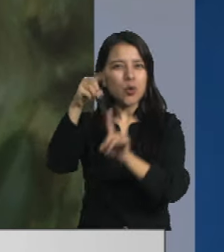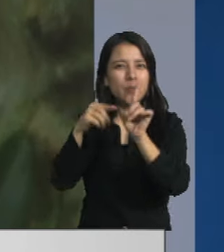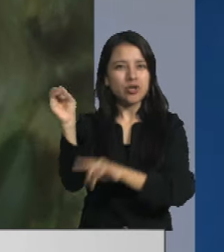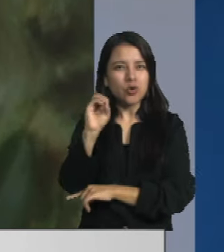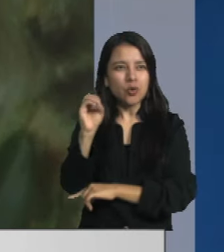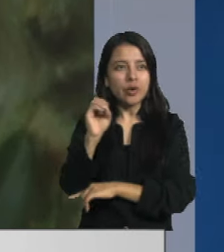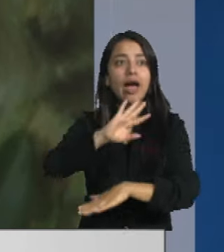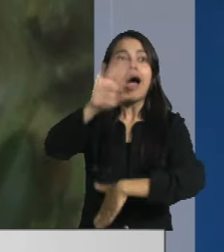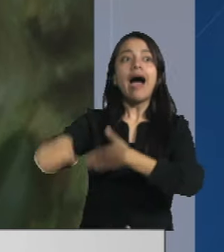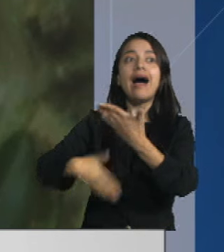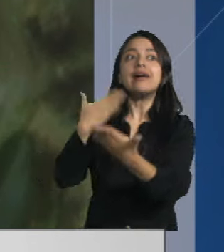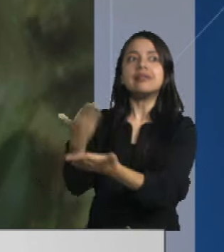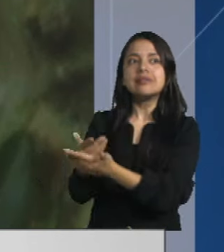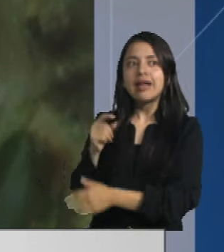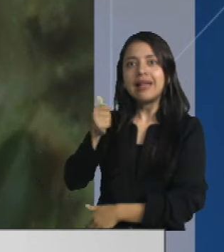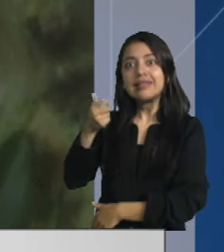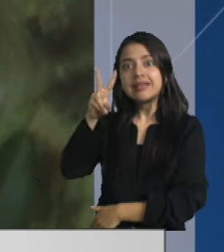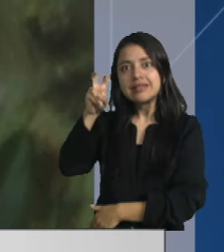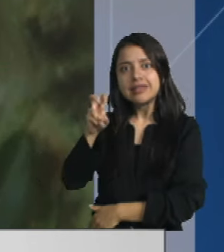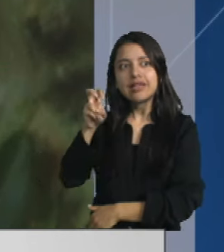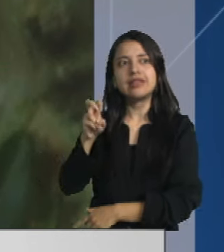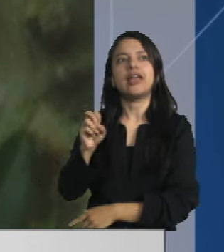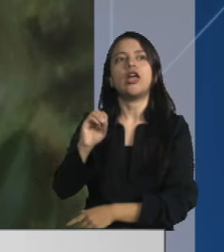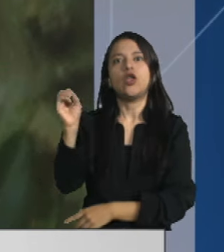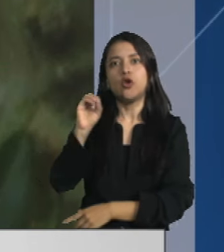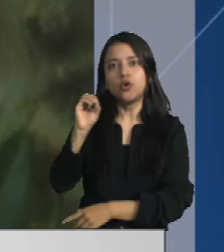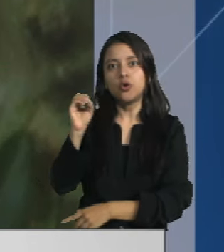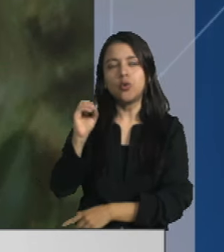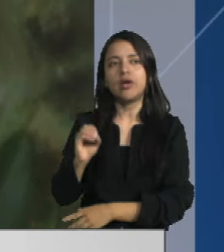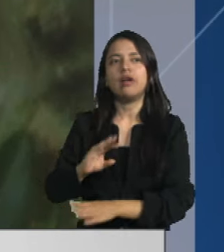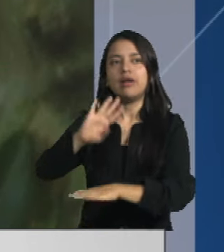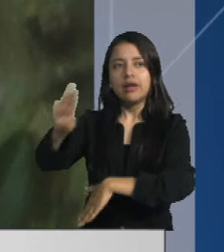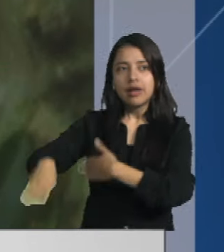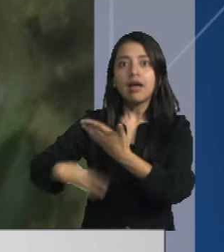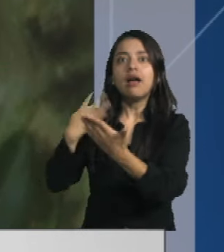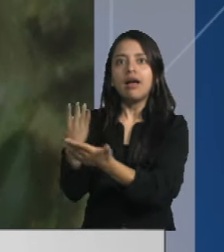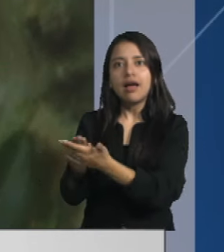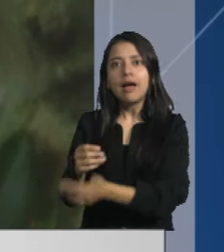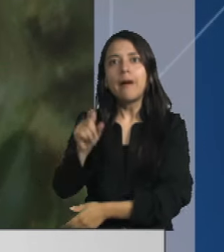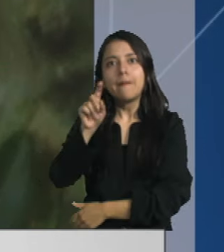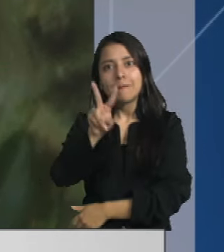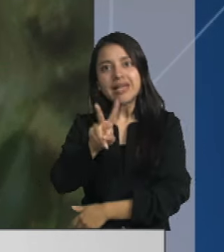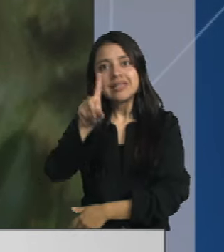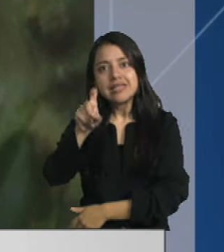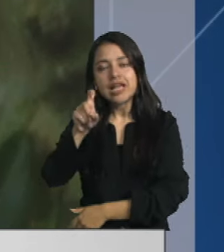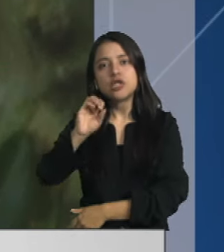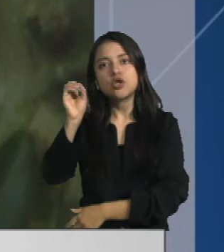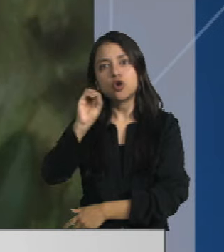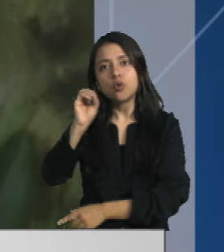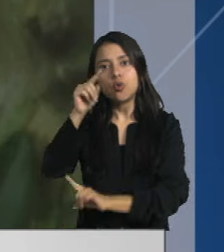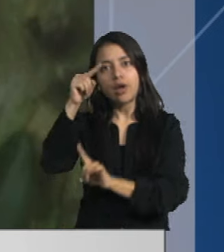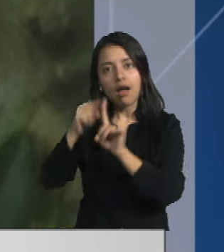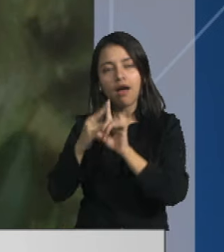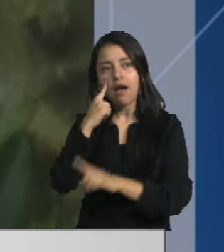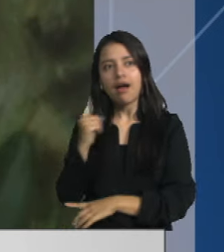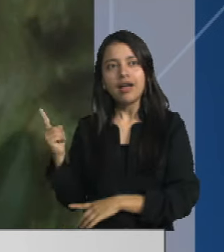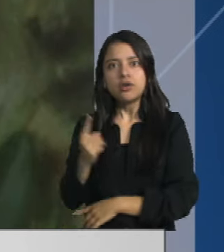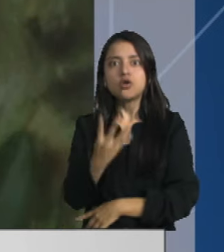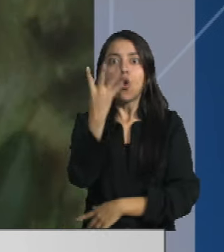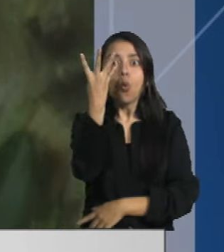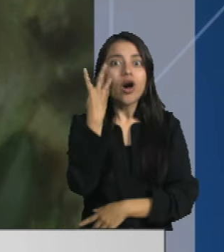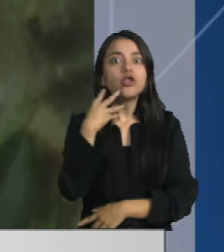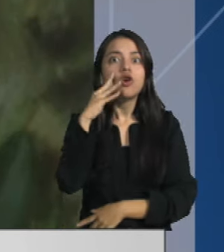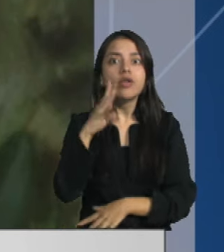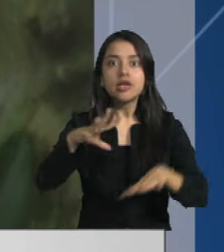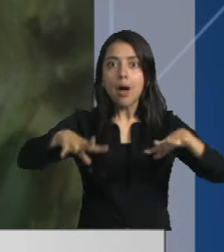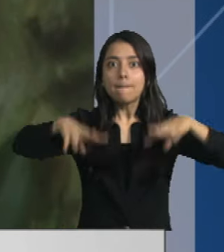así seguirá. Por lo menos, miren, fíjense, el turno 1 tendrá restricción 4 días en el mes que se viene. Entonces, para que lo